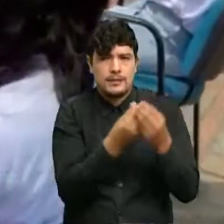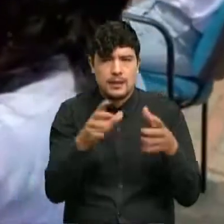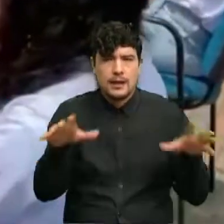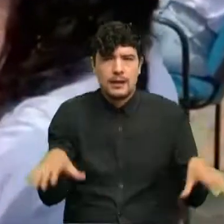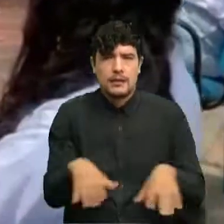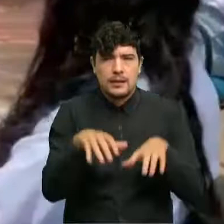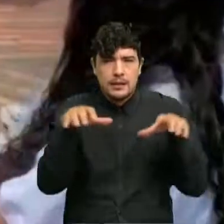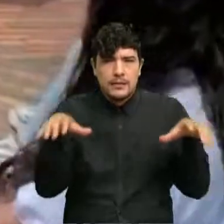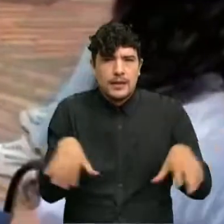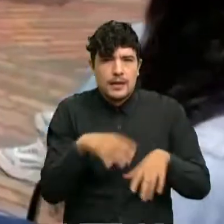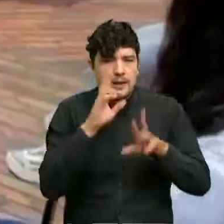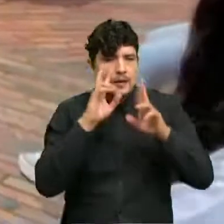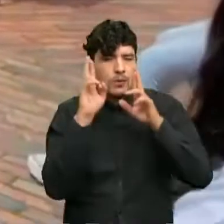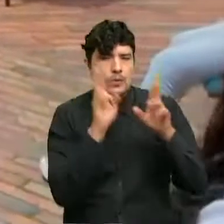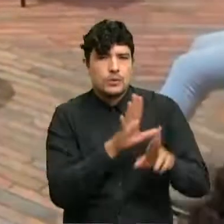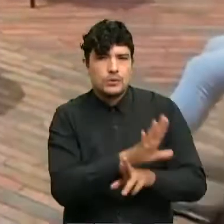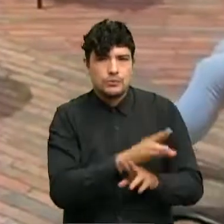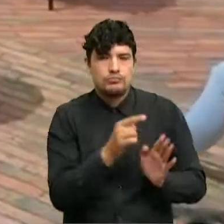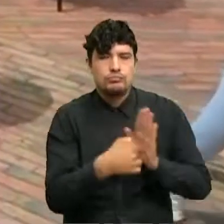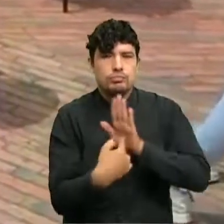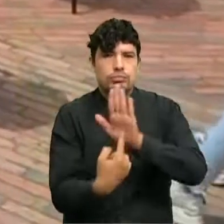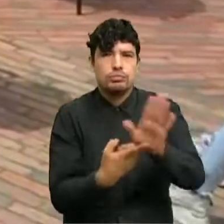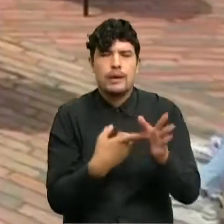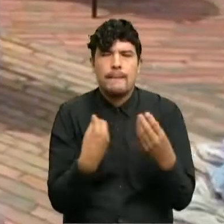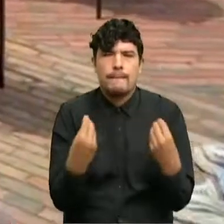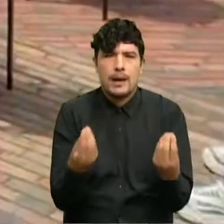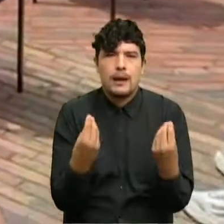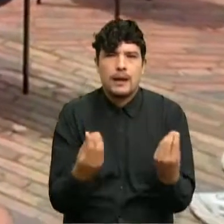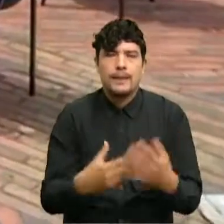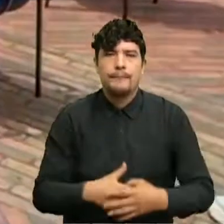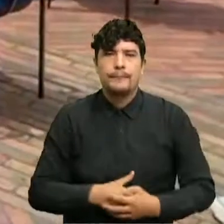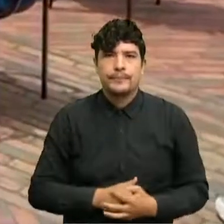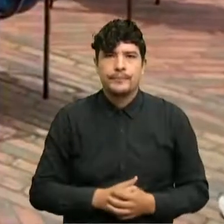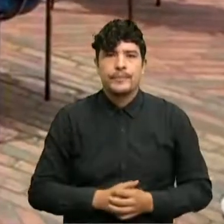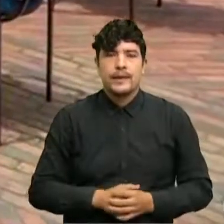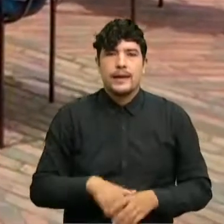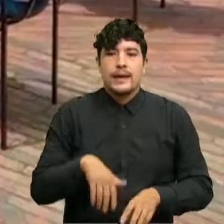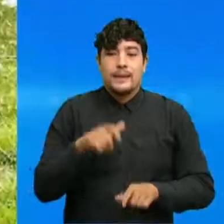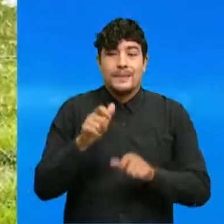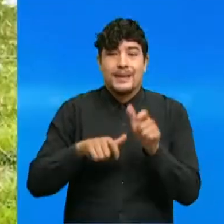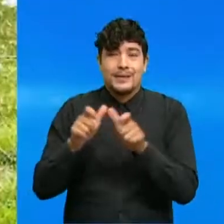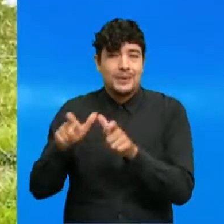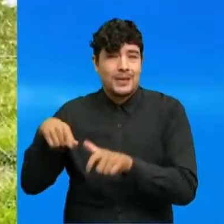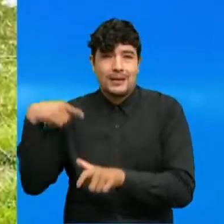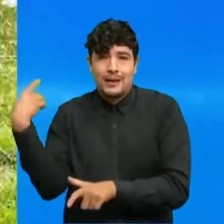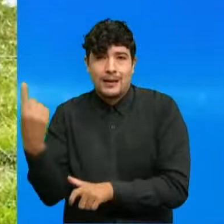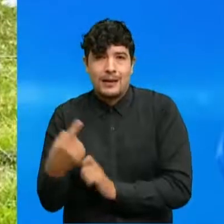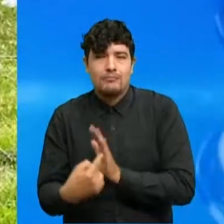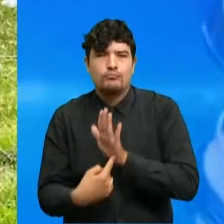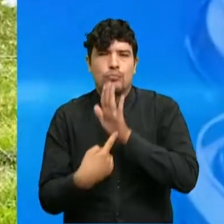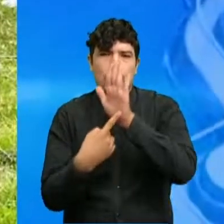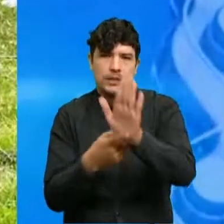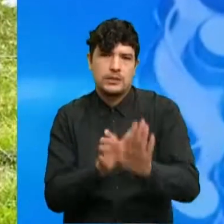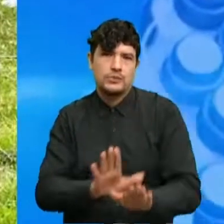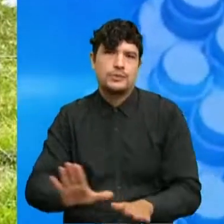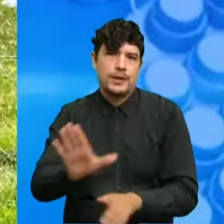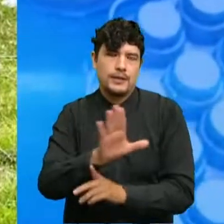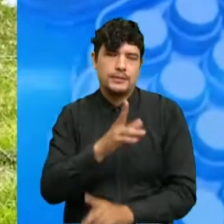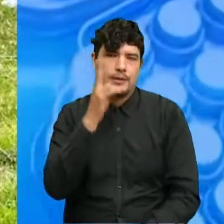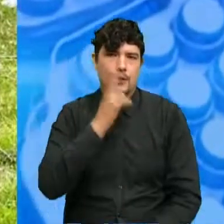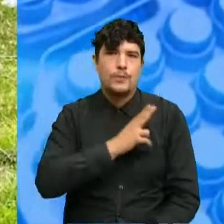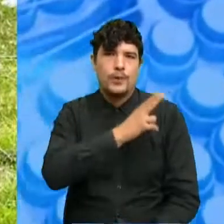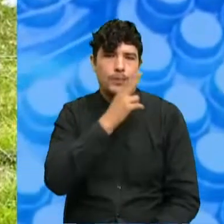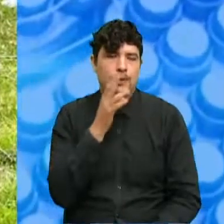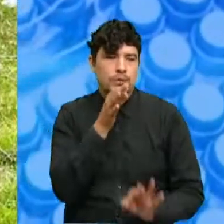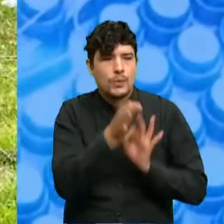de lanzamiento de tal manera que los muchachos muestren ese compromiso para la conservación del medio ambiente los recursos